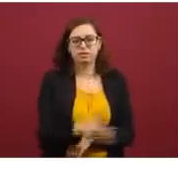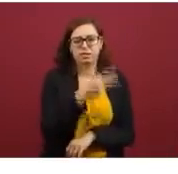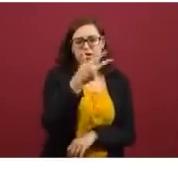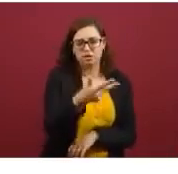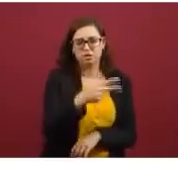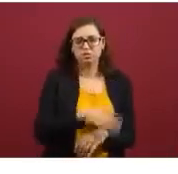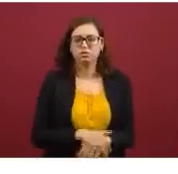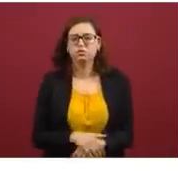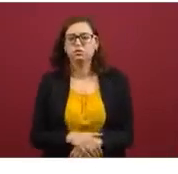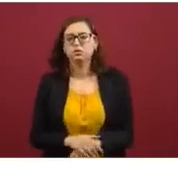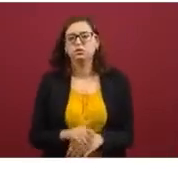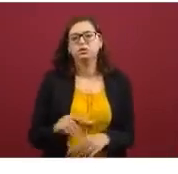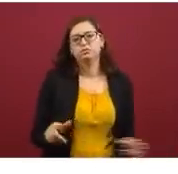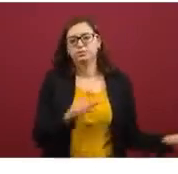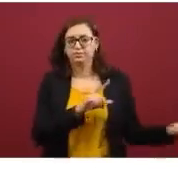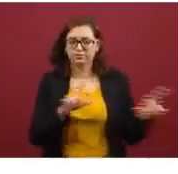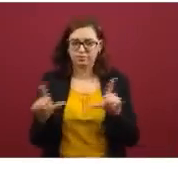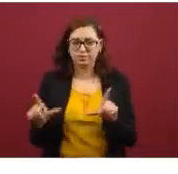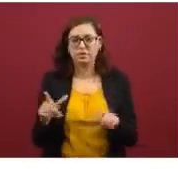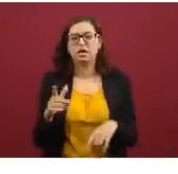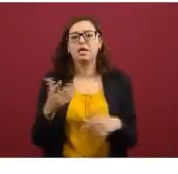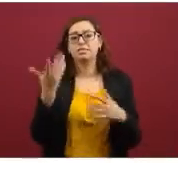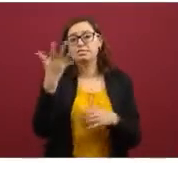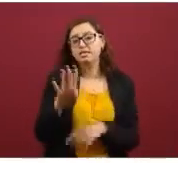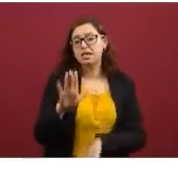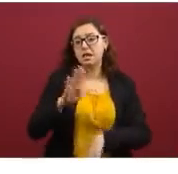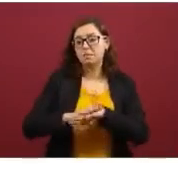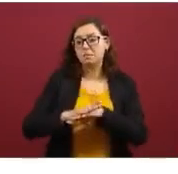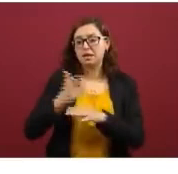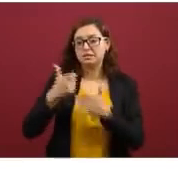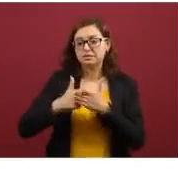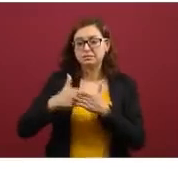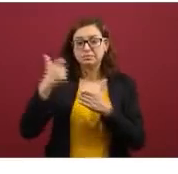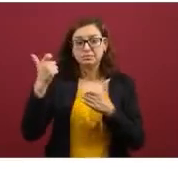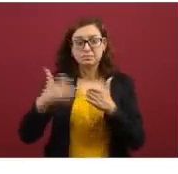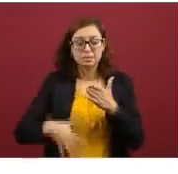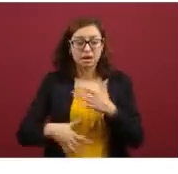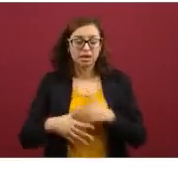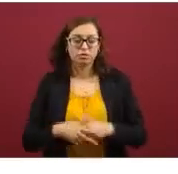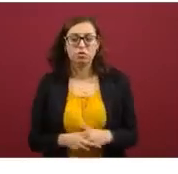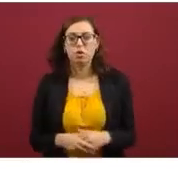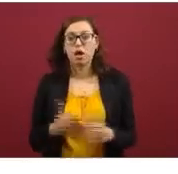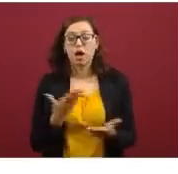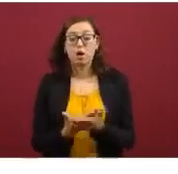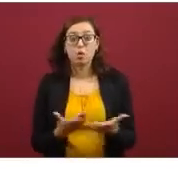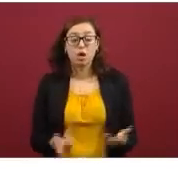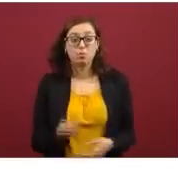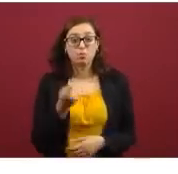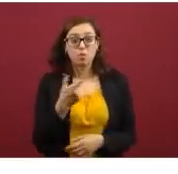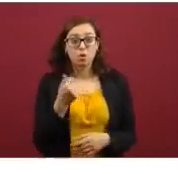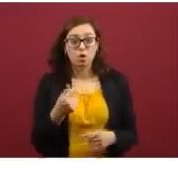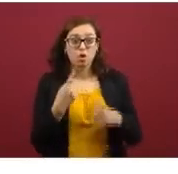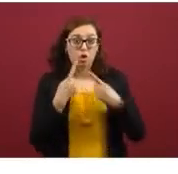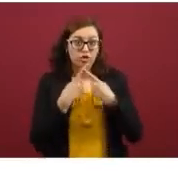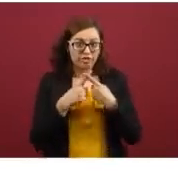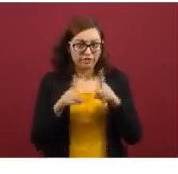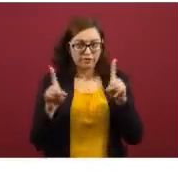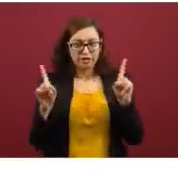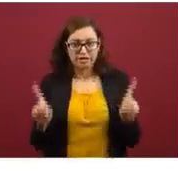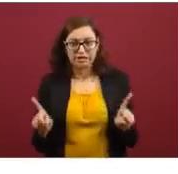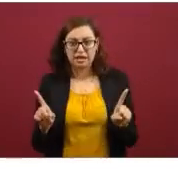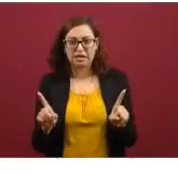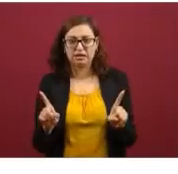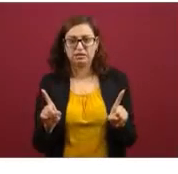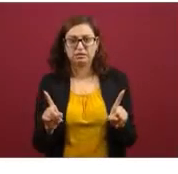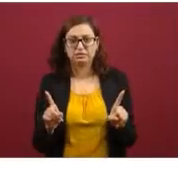que dan más económico. Hay una variación en relación a las demás presentaciones. Estamos viendo una mayor dispersión en